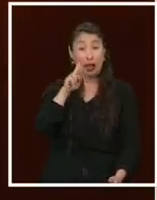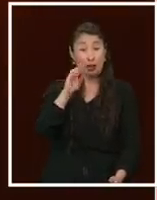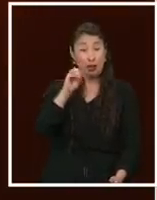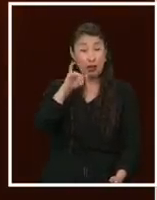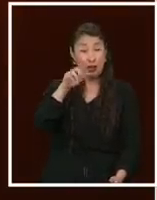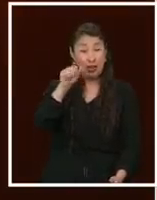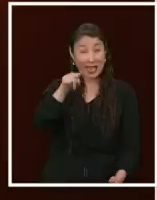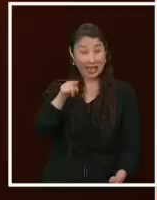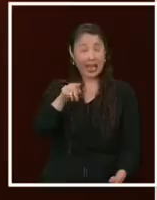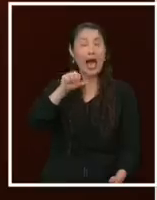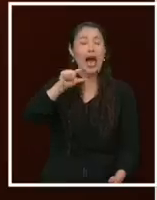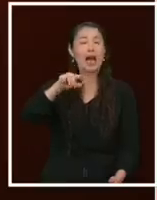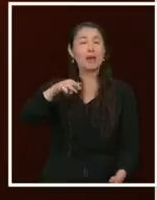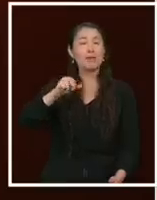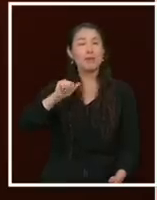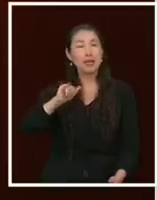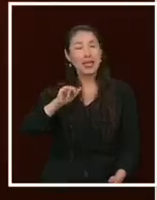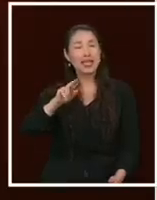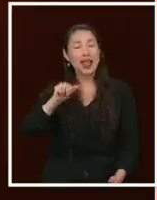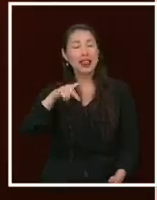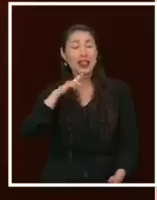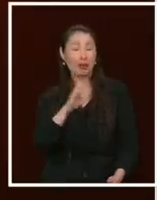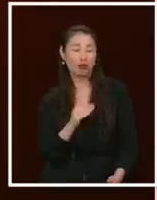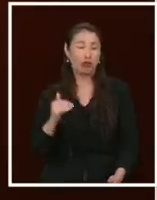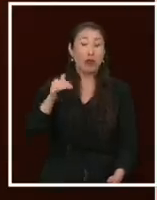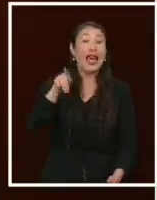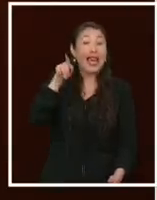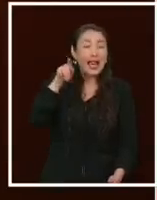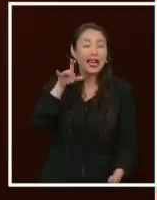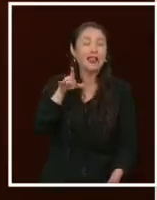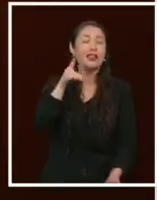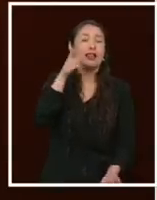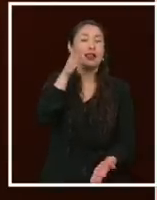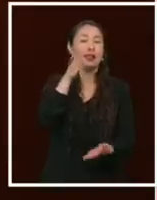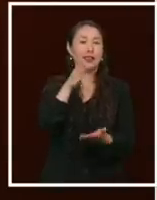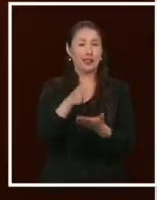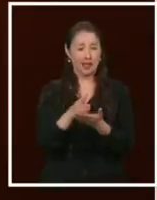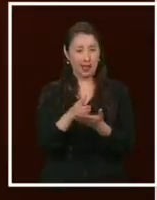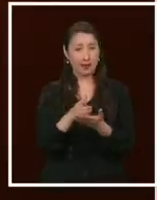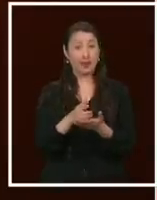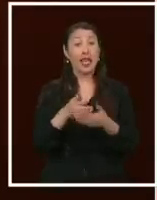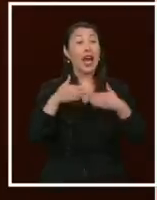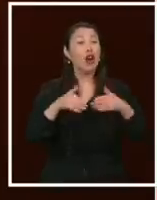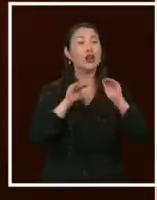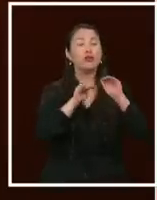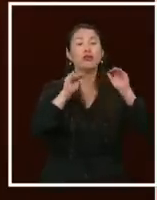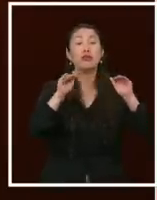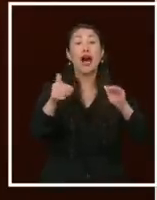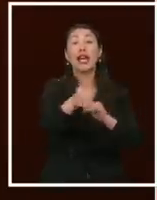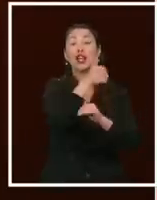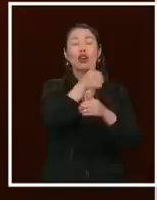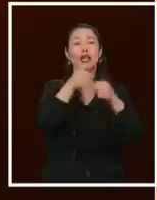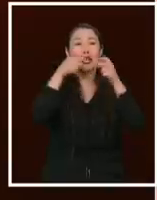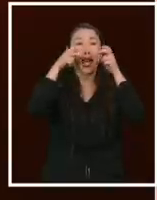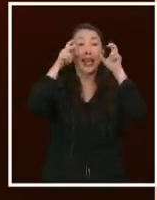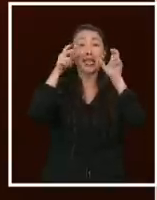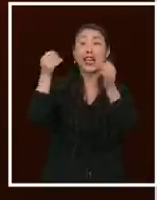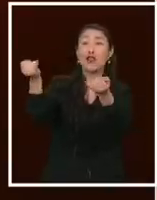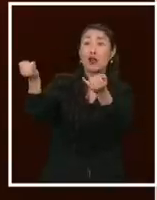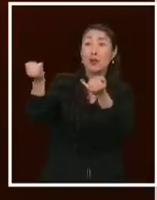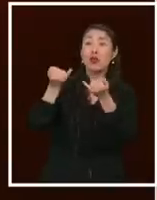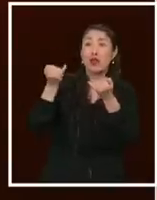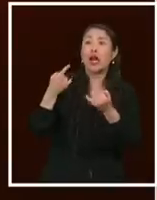de este tipo de decisiones. Ya lo importante es hacer el llamado a estar muy alerta respecto de las indicaciones que se